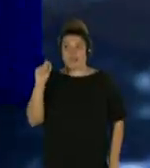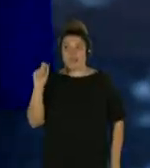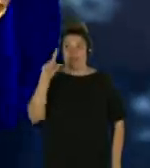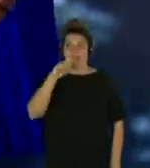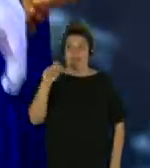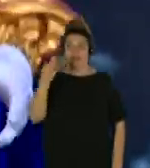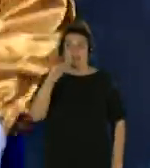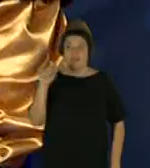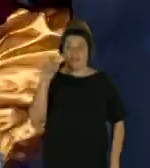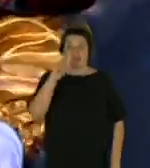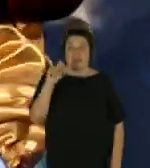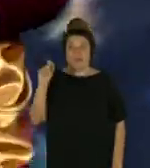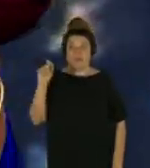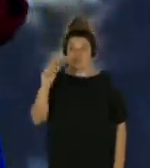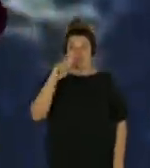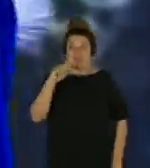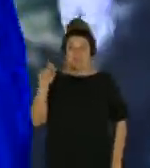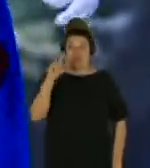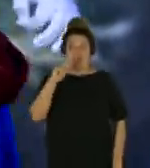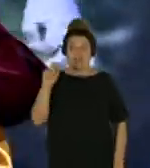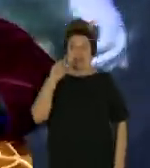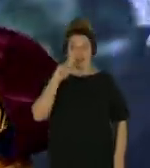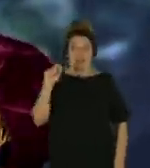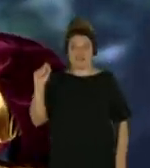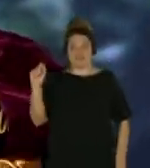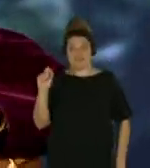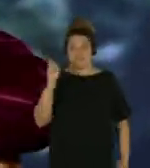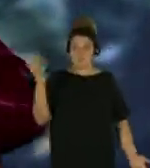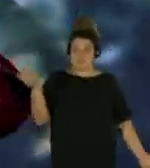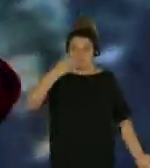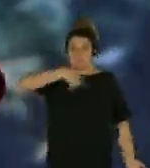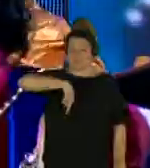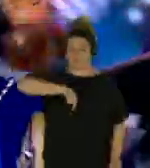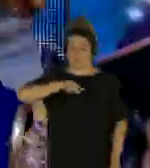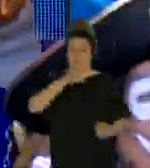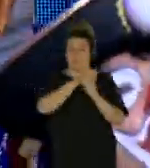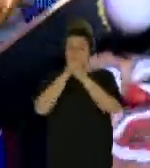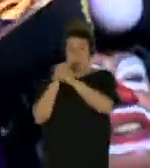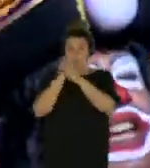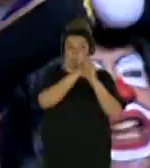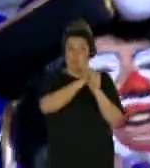Y así